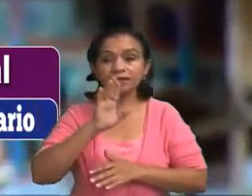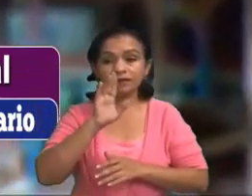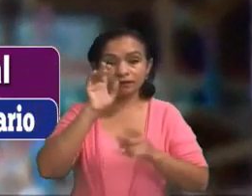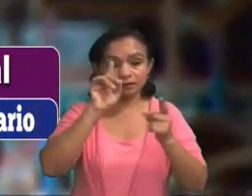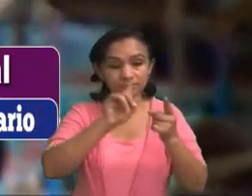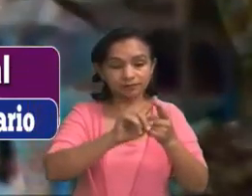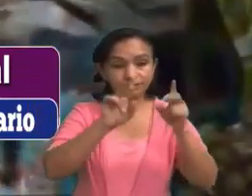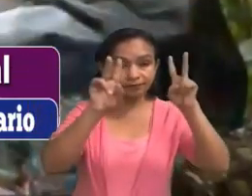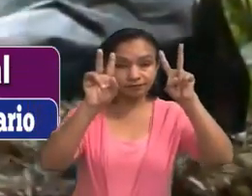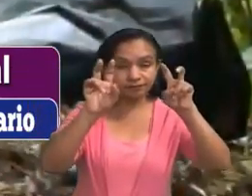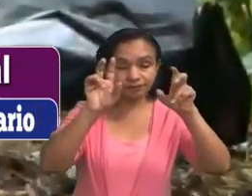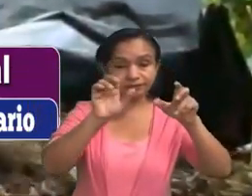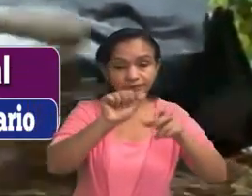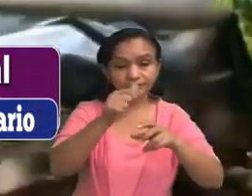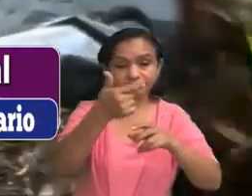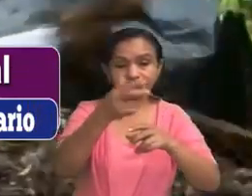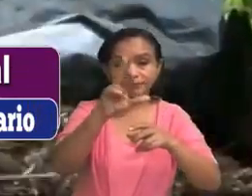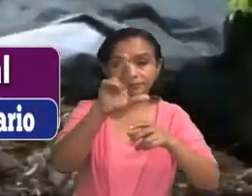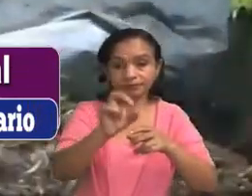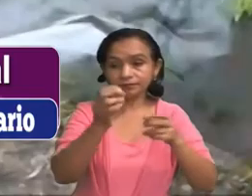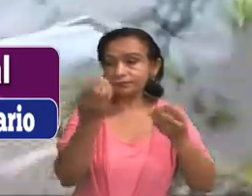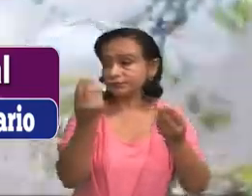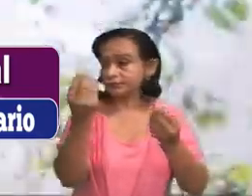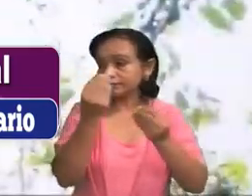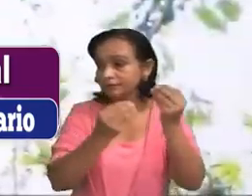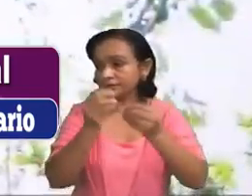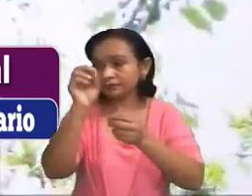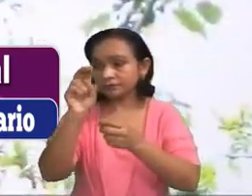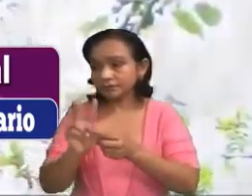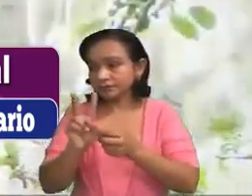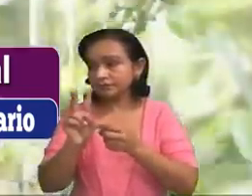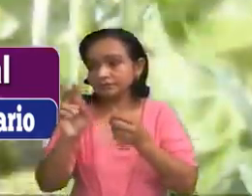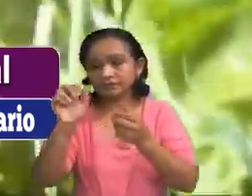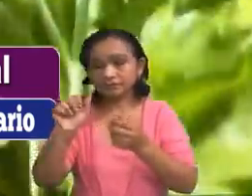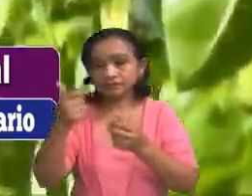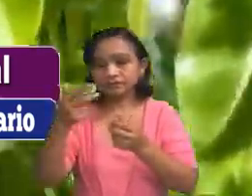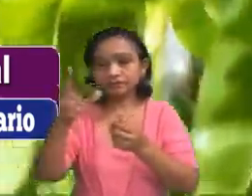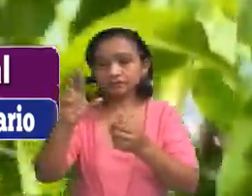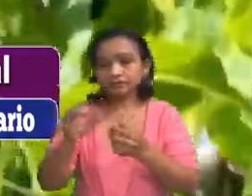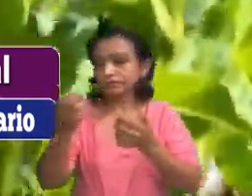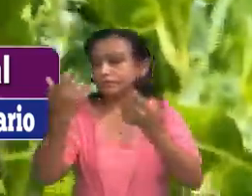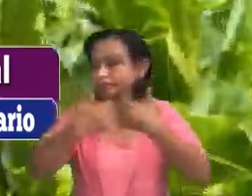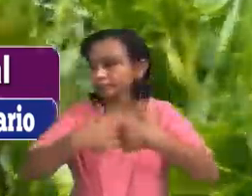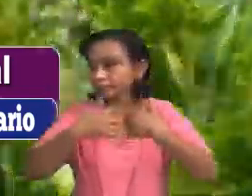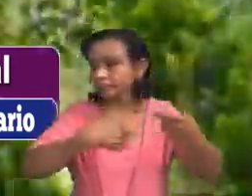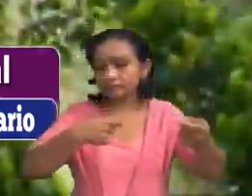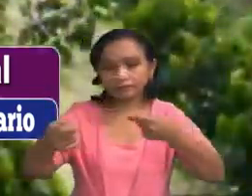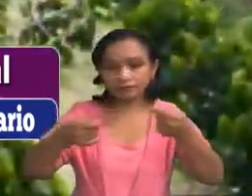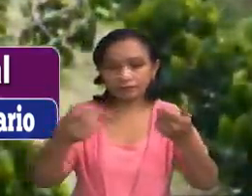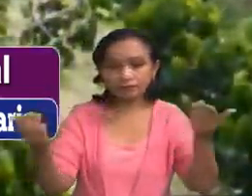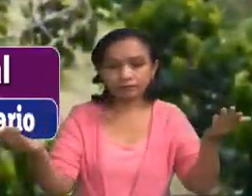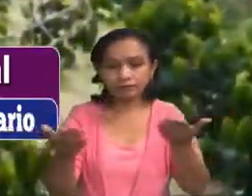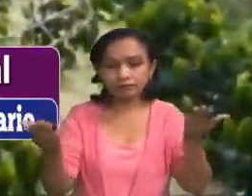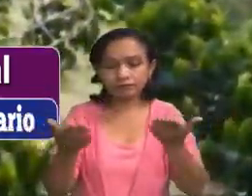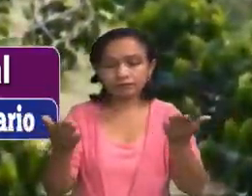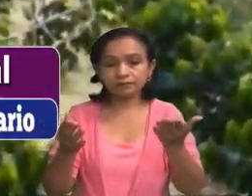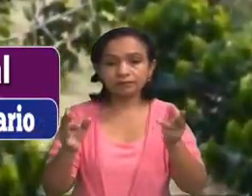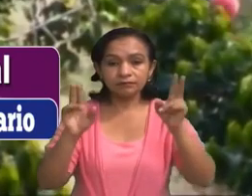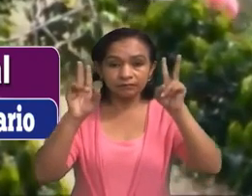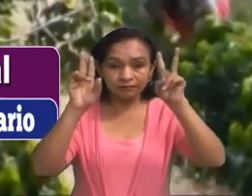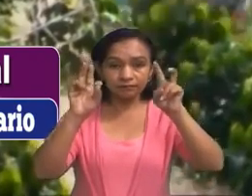en el tema de agroecología y la segunda en el tema de agroindustria en pequeña y mediana escala, sobre el contexto